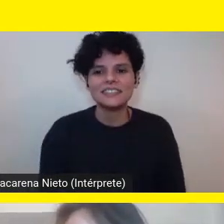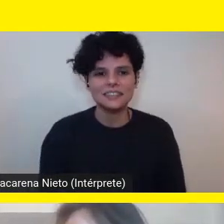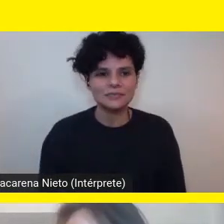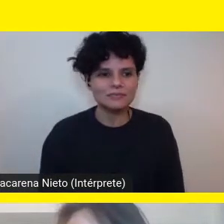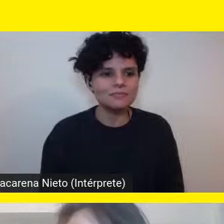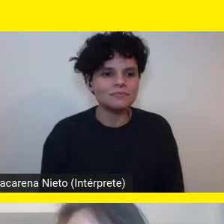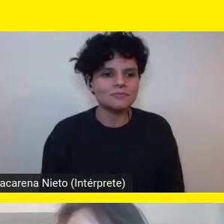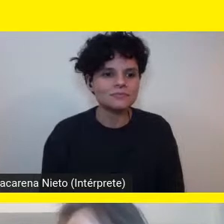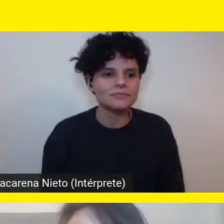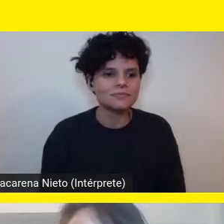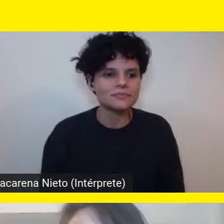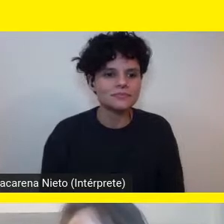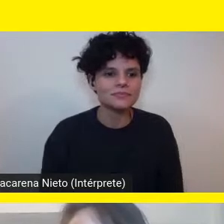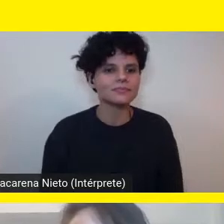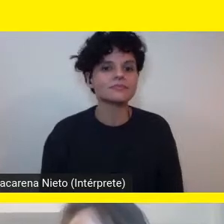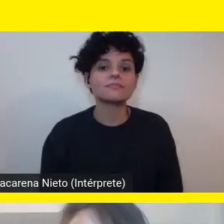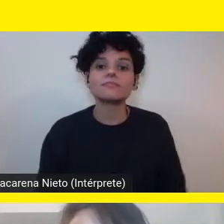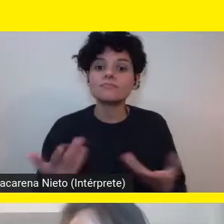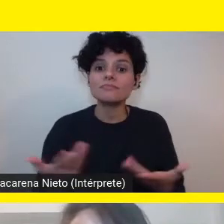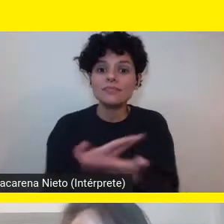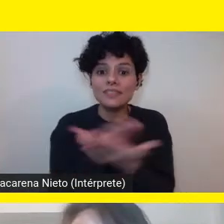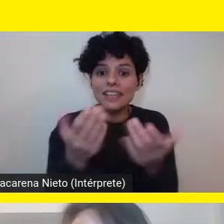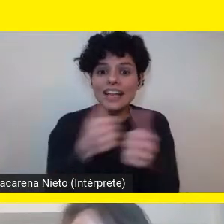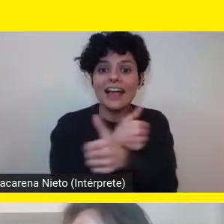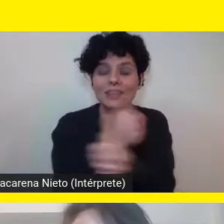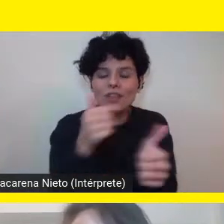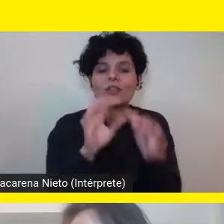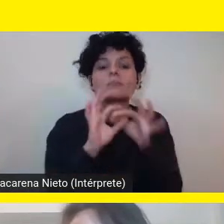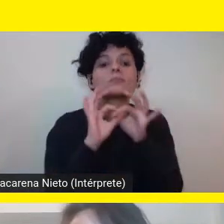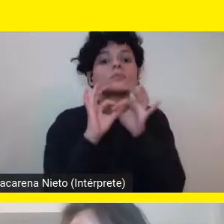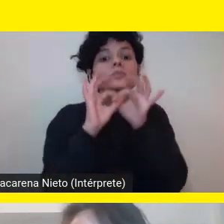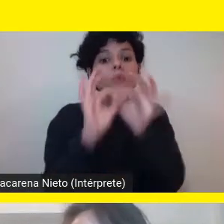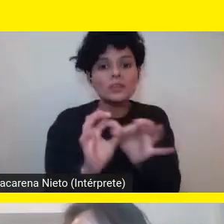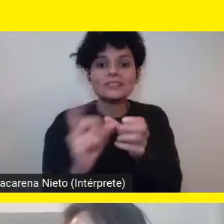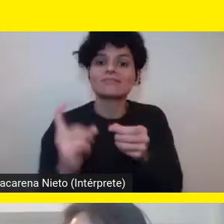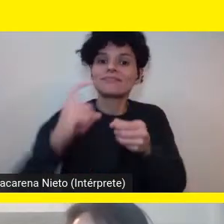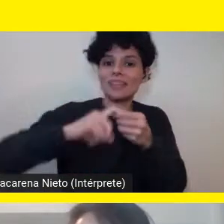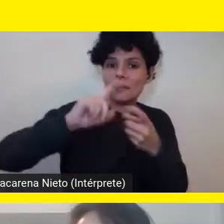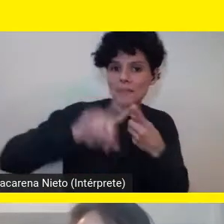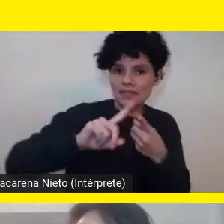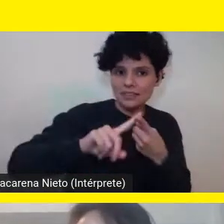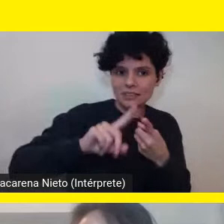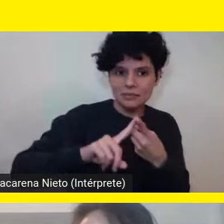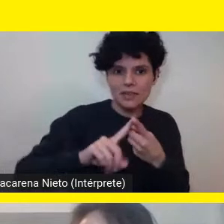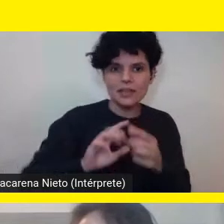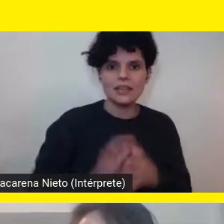Les agradezco a todos por haber participado en este panel, sobre todo a las más de